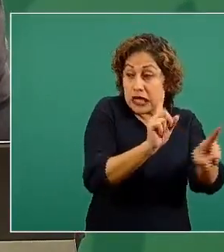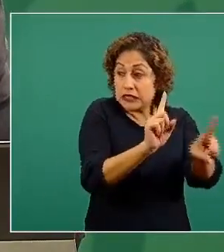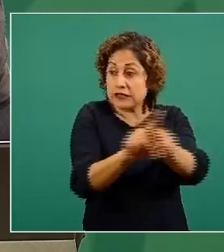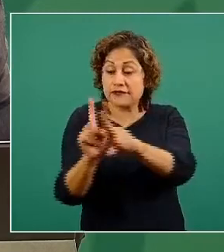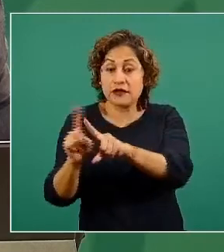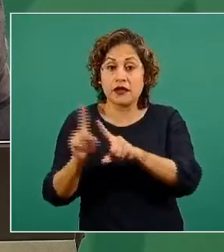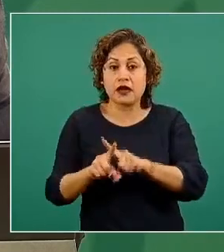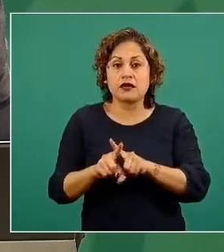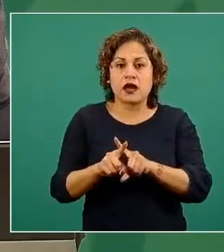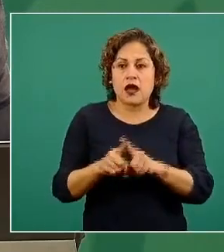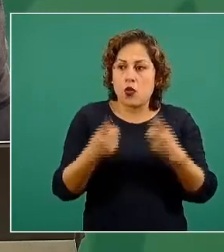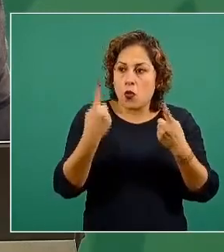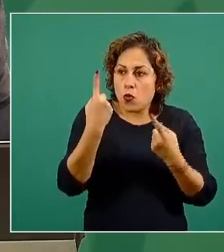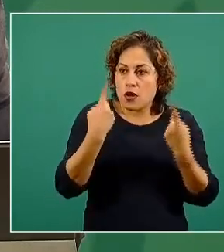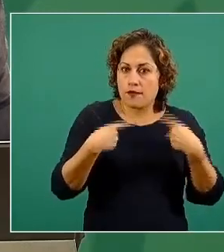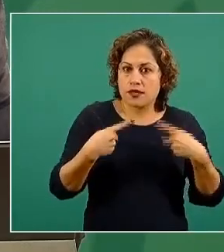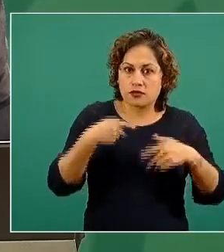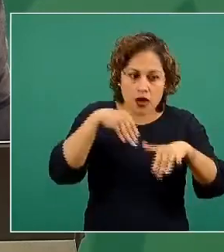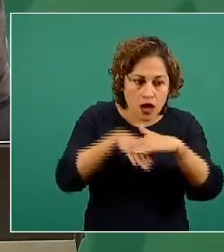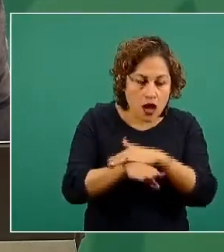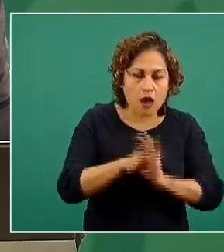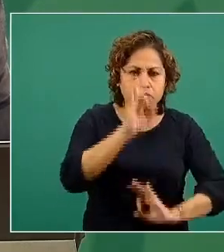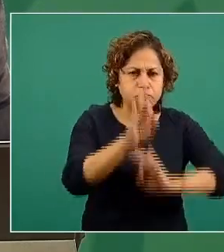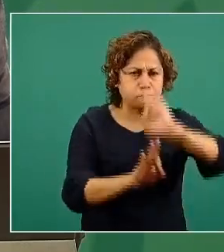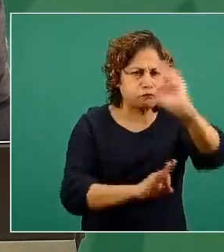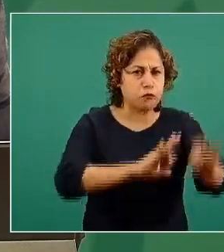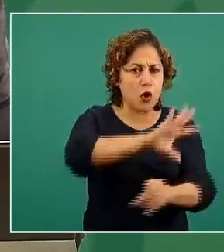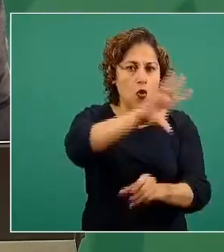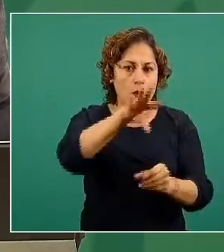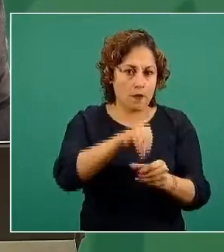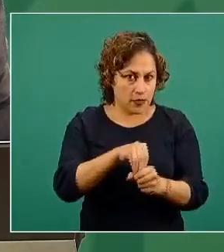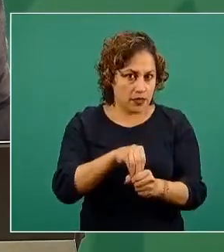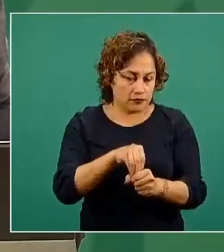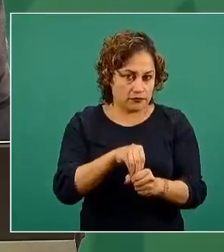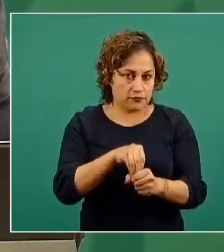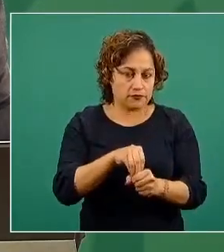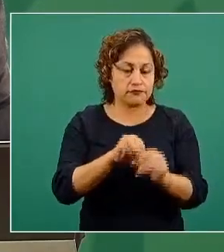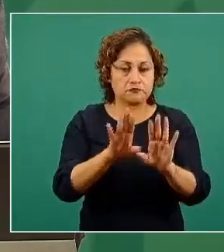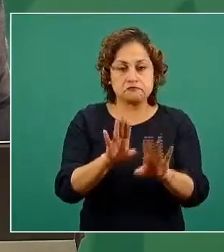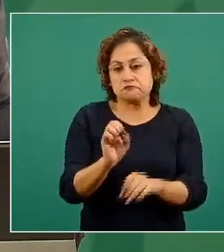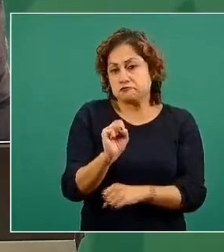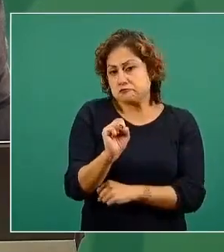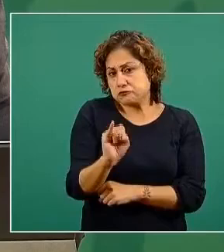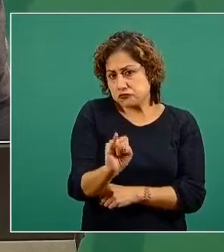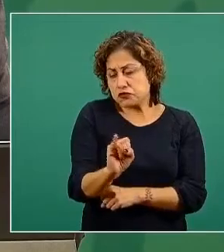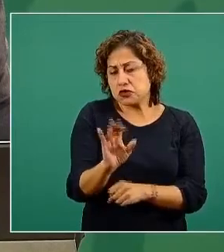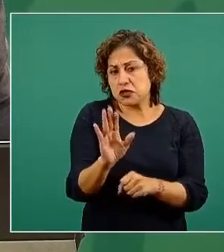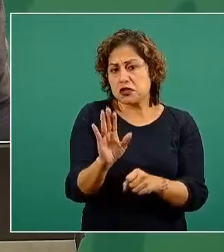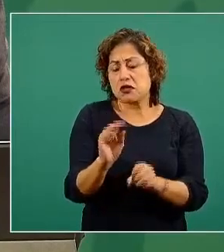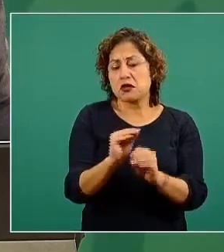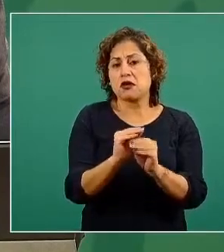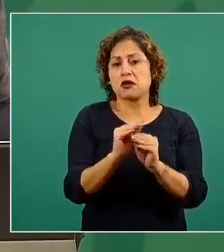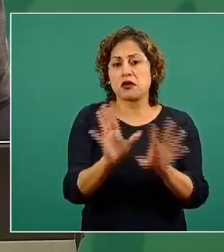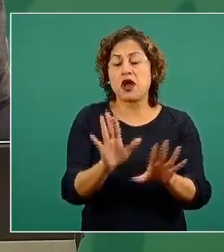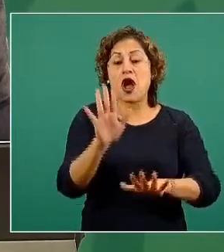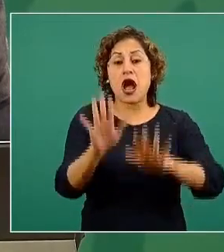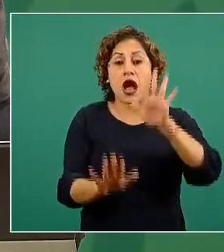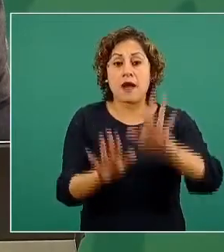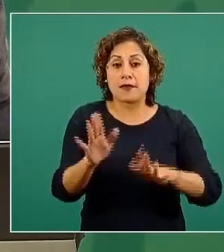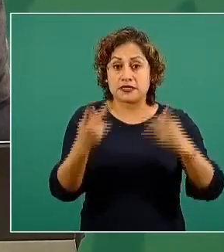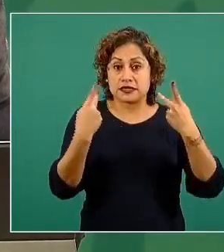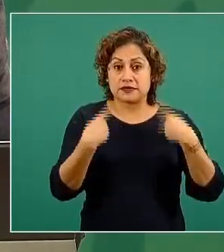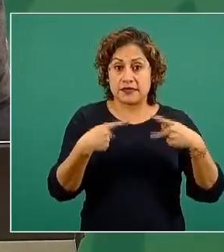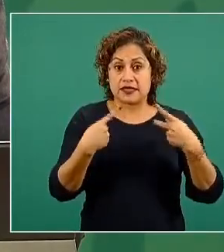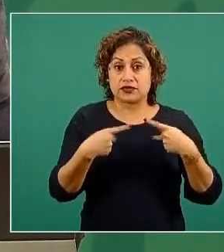paciente que se identifica. En efecto, hay pacientes que en el momento en que se identifican están en un estado